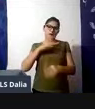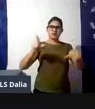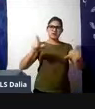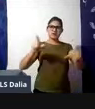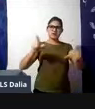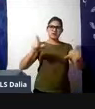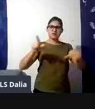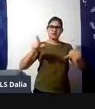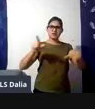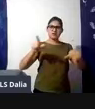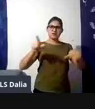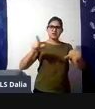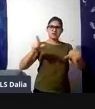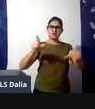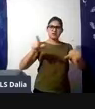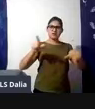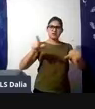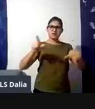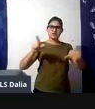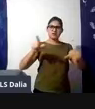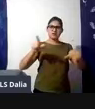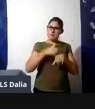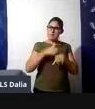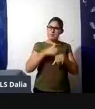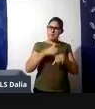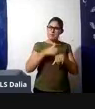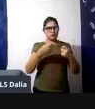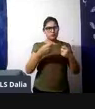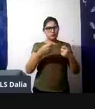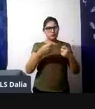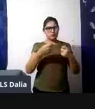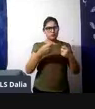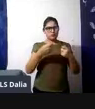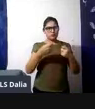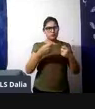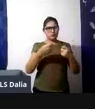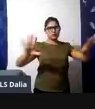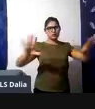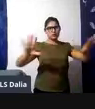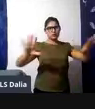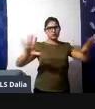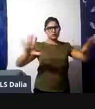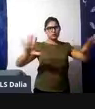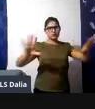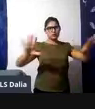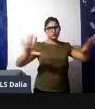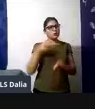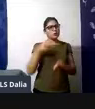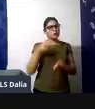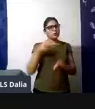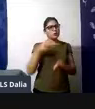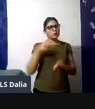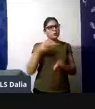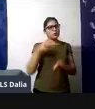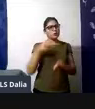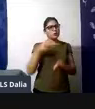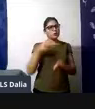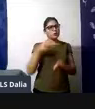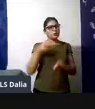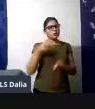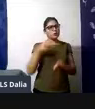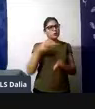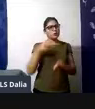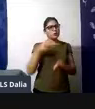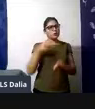redes sociales, mucha gente vincula sus cuentas de redes sociales con su celular. Entonces, descubrir tu celular realmente es